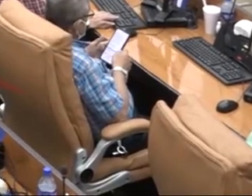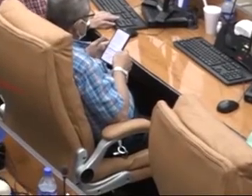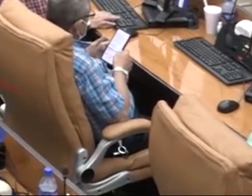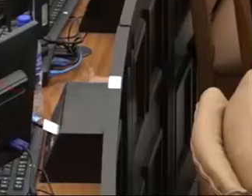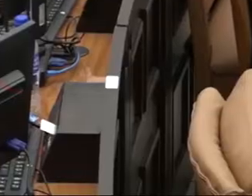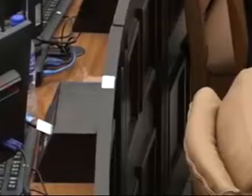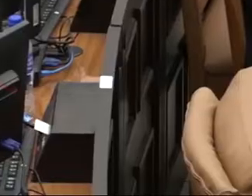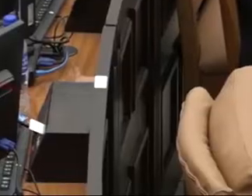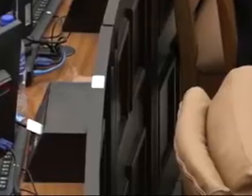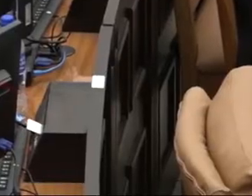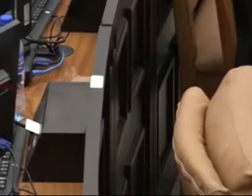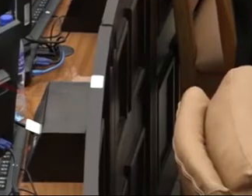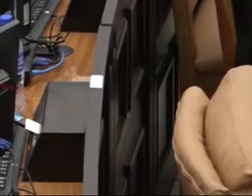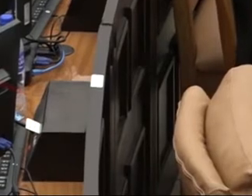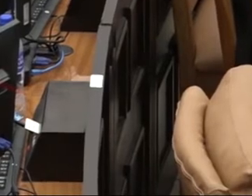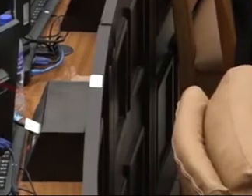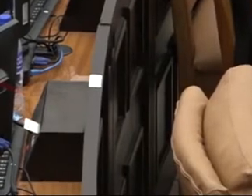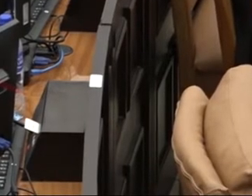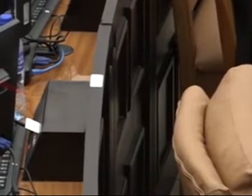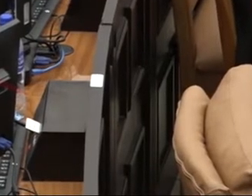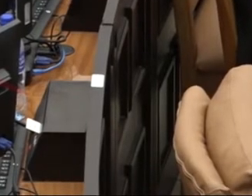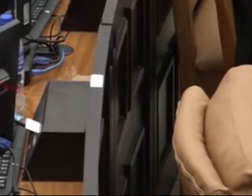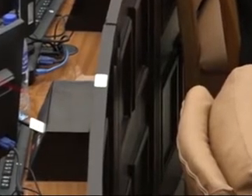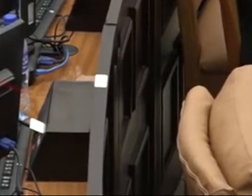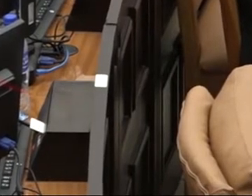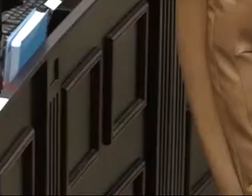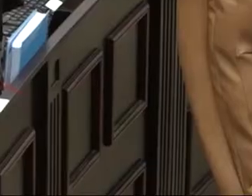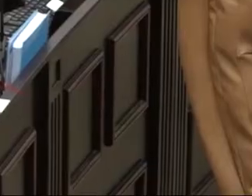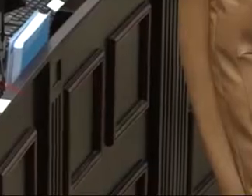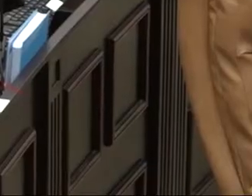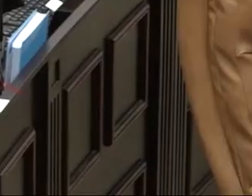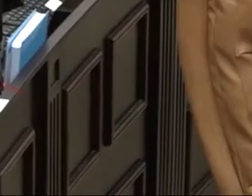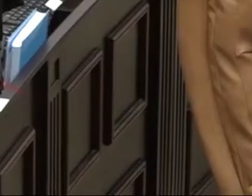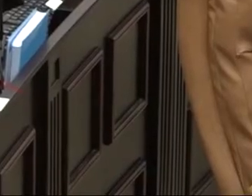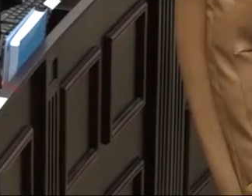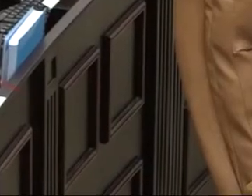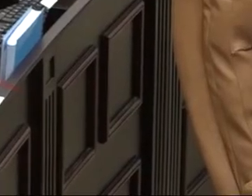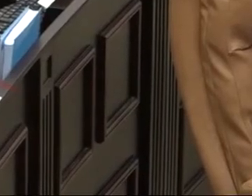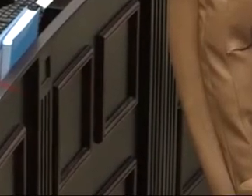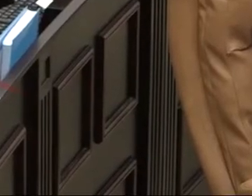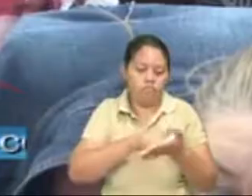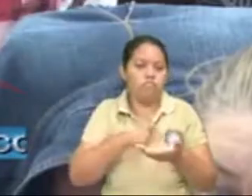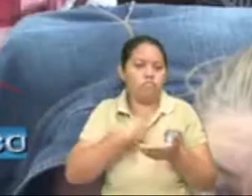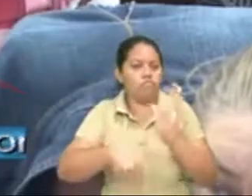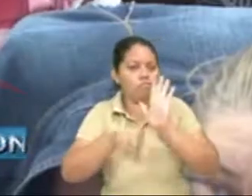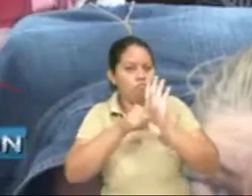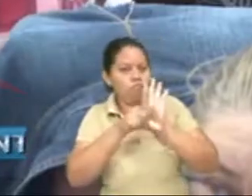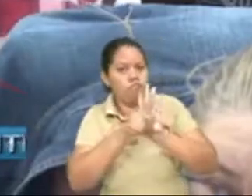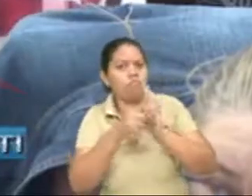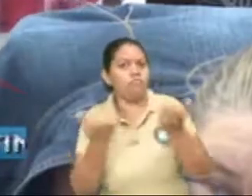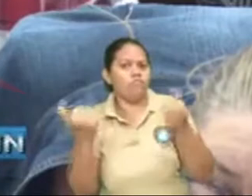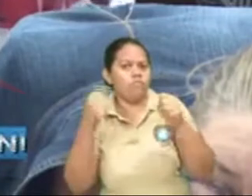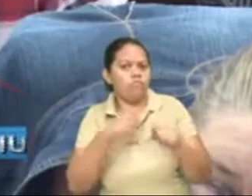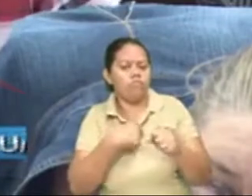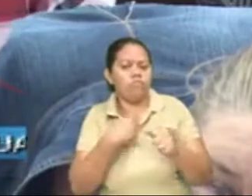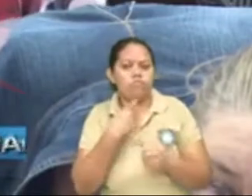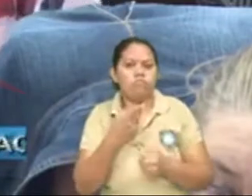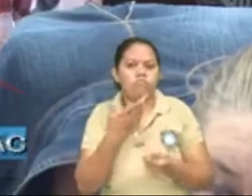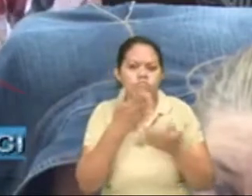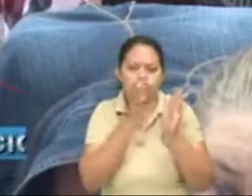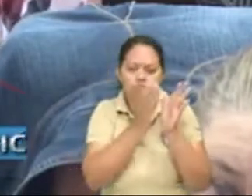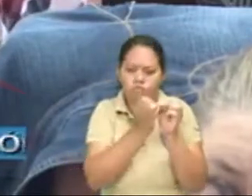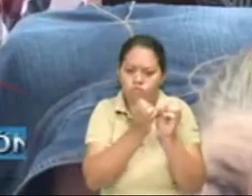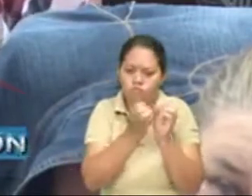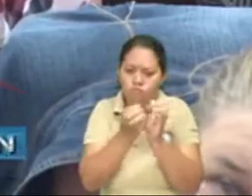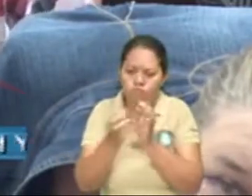propósito de evitar que dichas entidades sean blanco del crimen organizado y el lavado de dinero. Estamos definiendo el marco